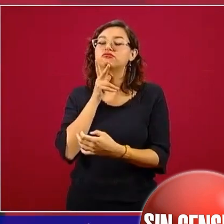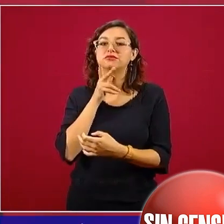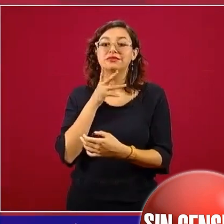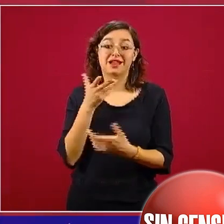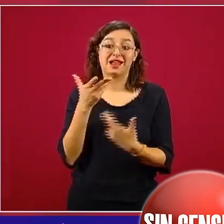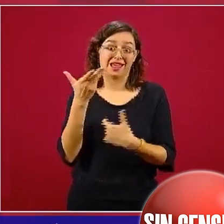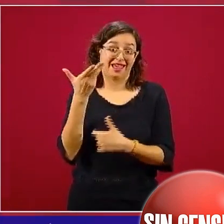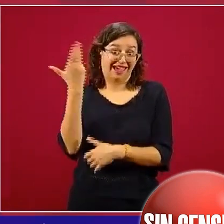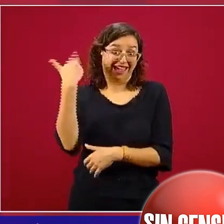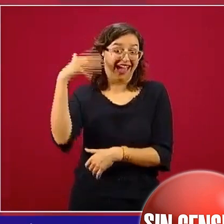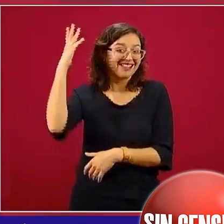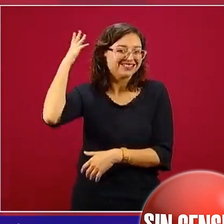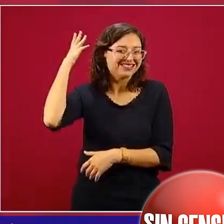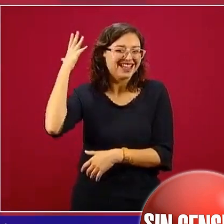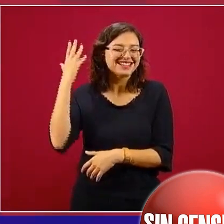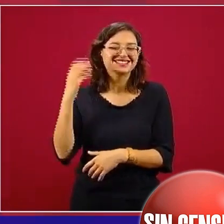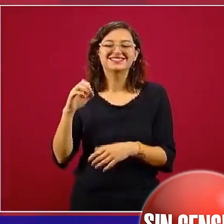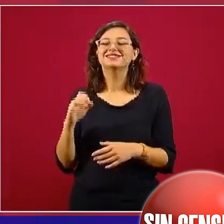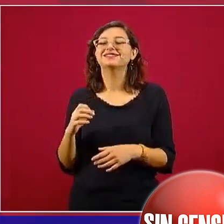petroleras de entonces,